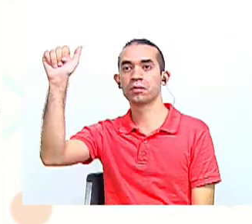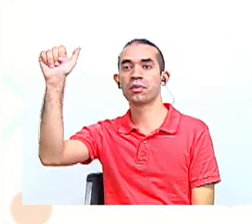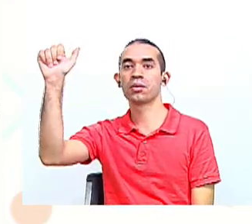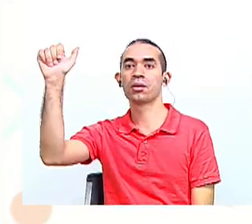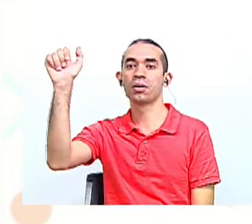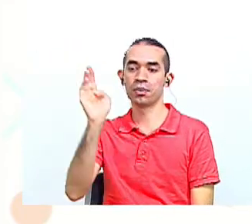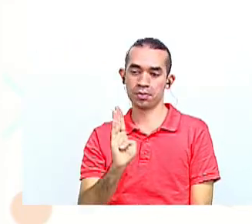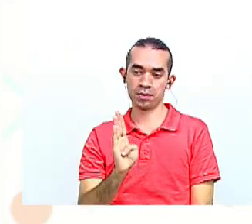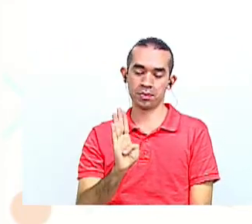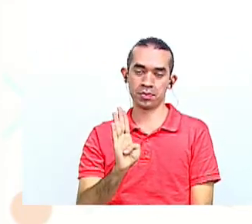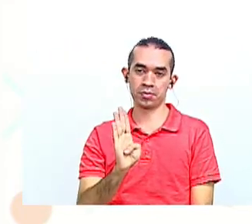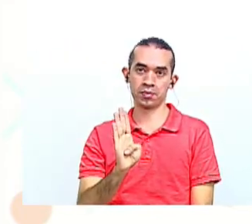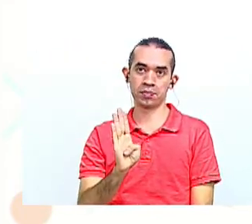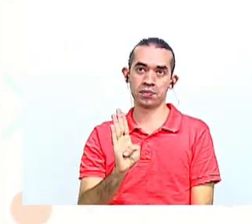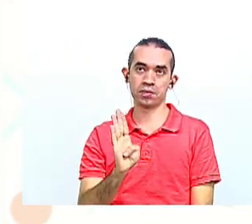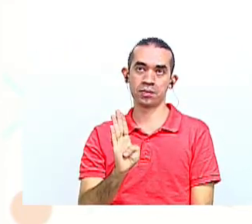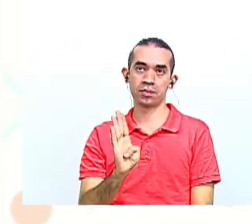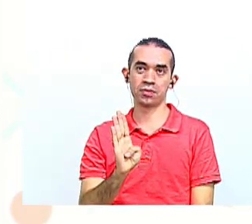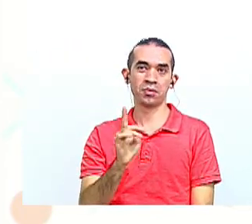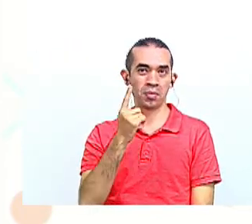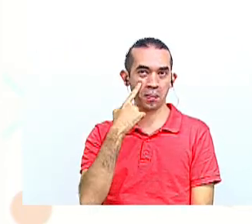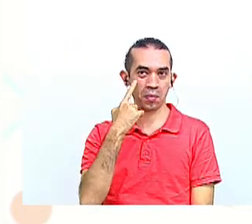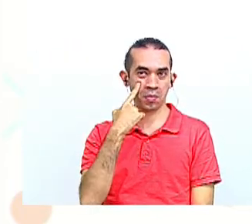segmento EB,